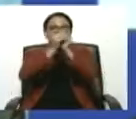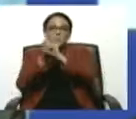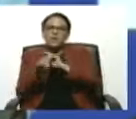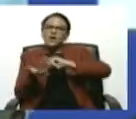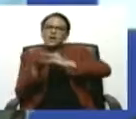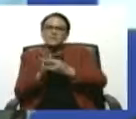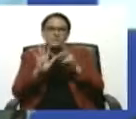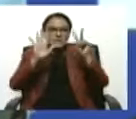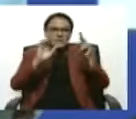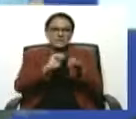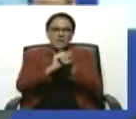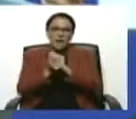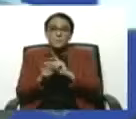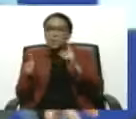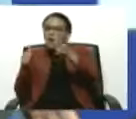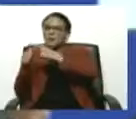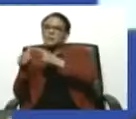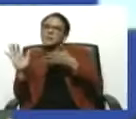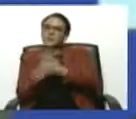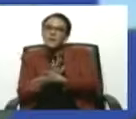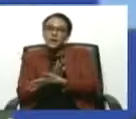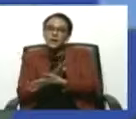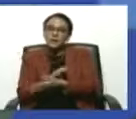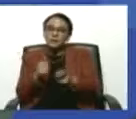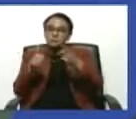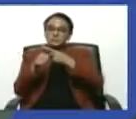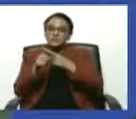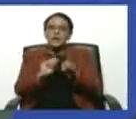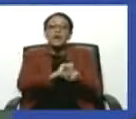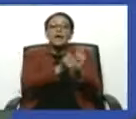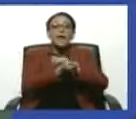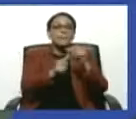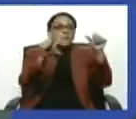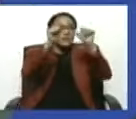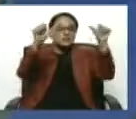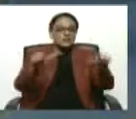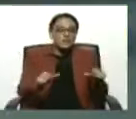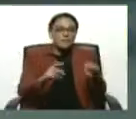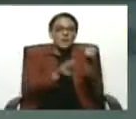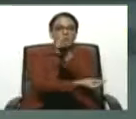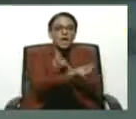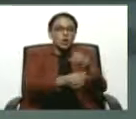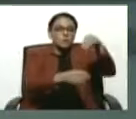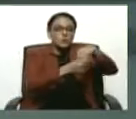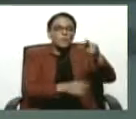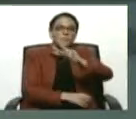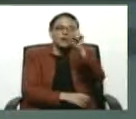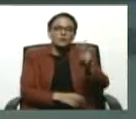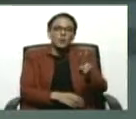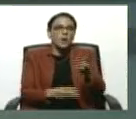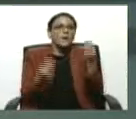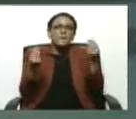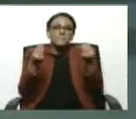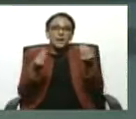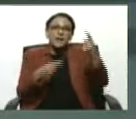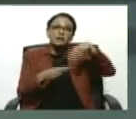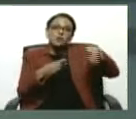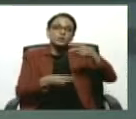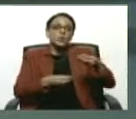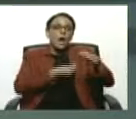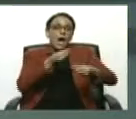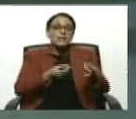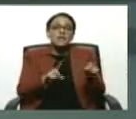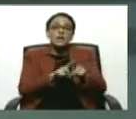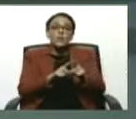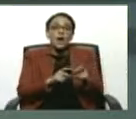transformación que convocó el presidente fue transformar el modelo económico para que nuestro modelo económico fuera un modelo económico